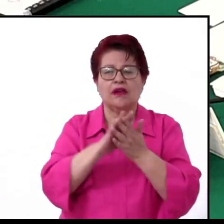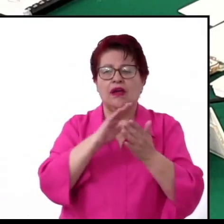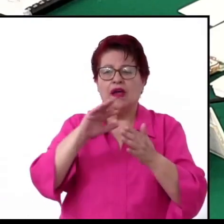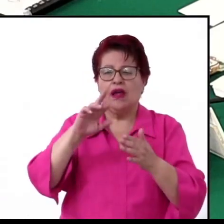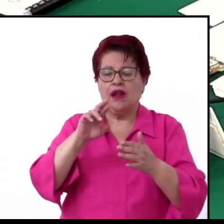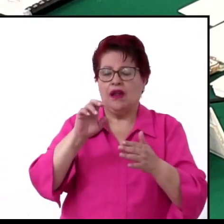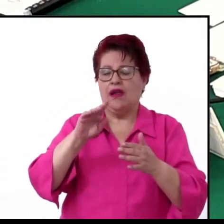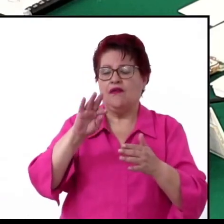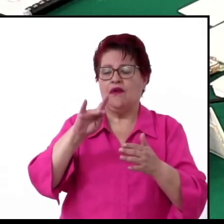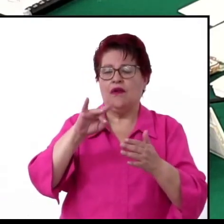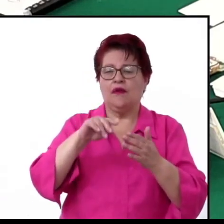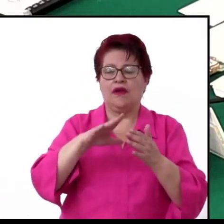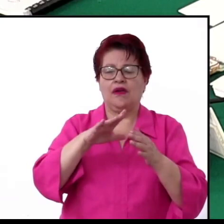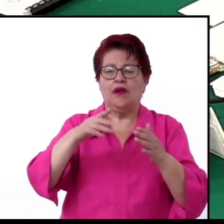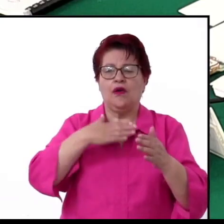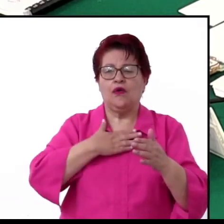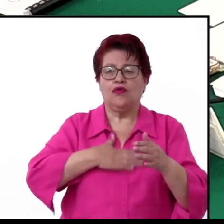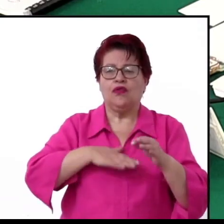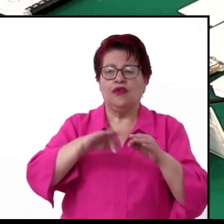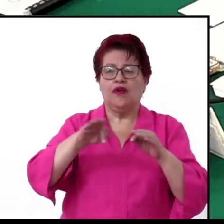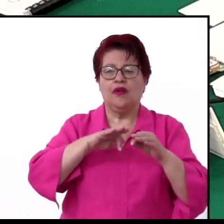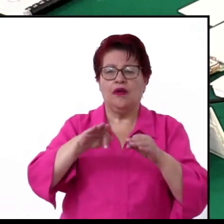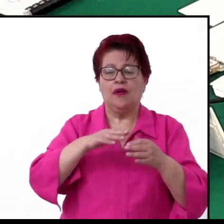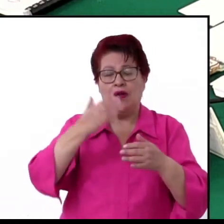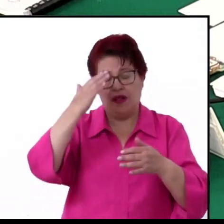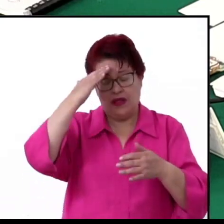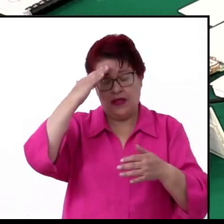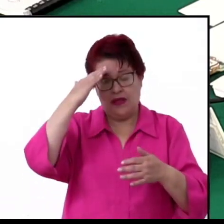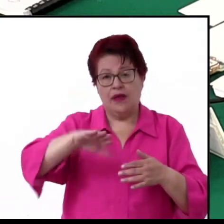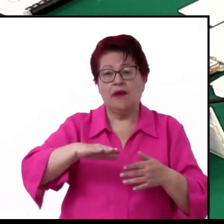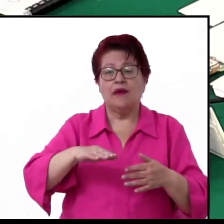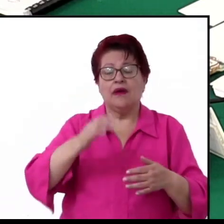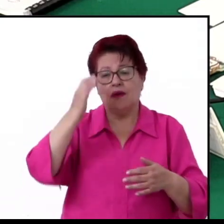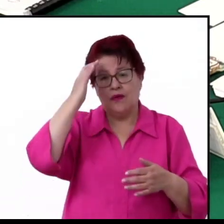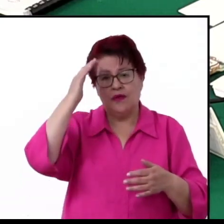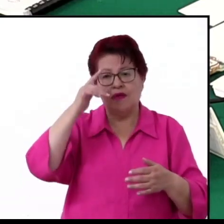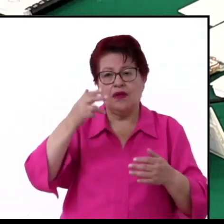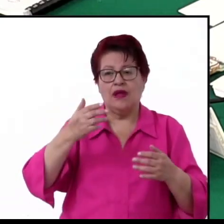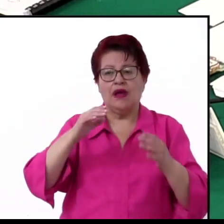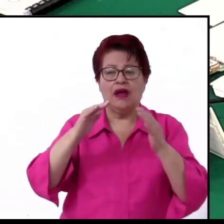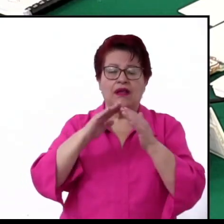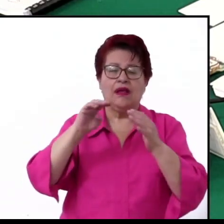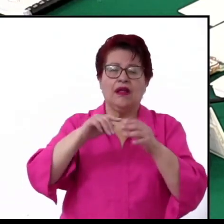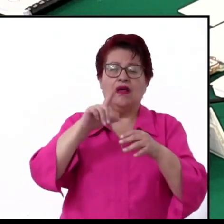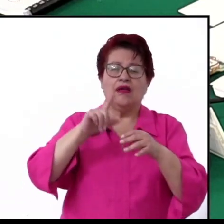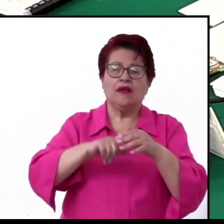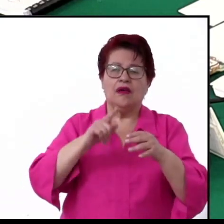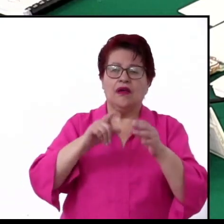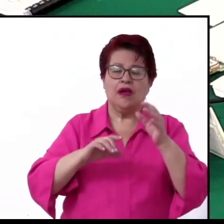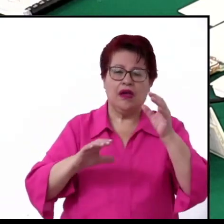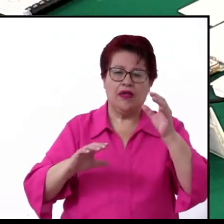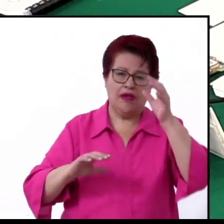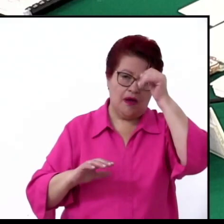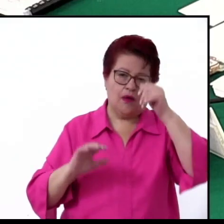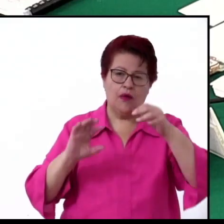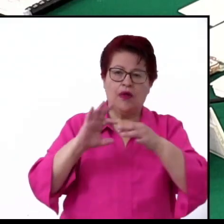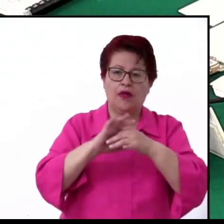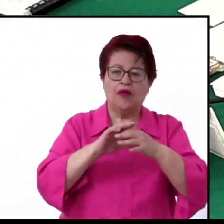de Justicia Laboral, se tiene conocimiento de que la tasa nacional de conciliación es del